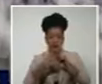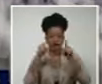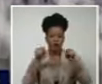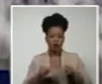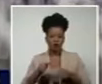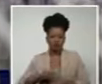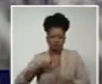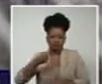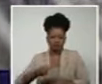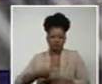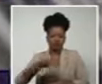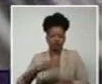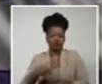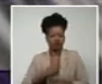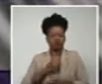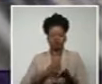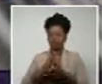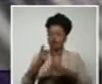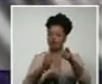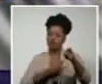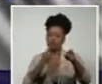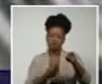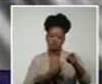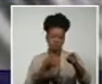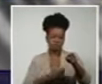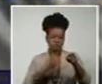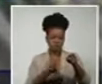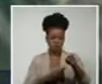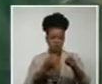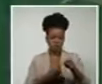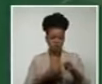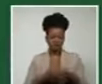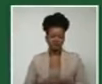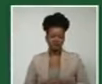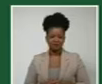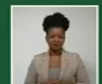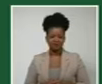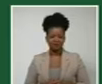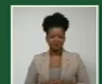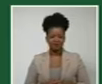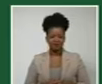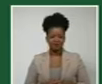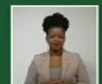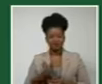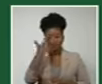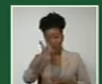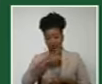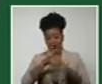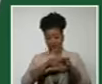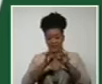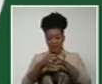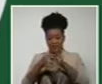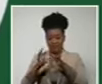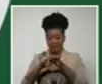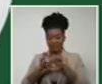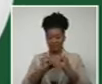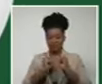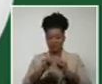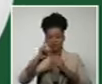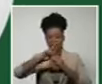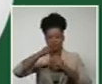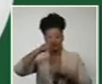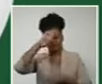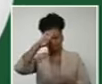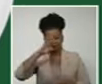no caemos. En esa resistencia está el tributo. Desde Artemisa, Reinier del Pino, Sistema Informativo de la